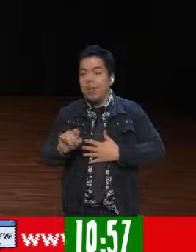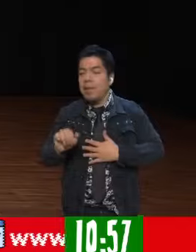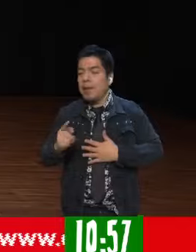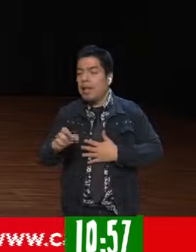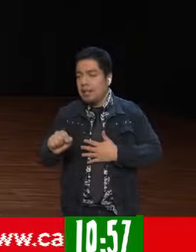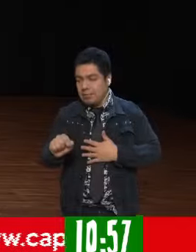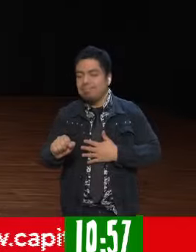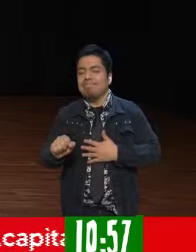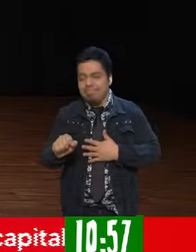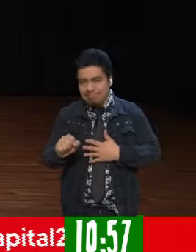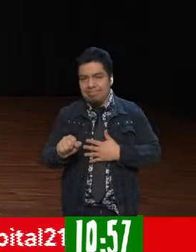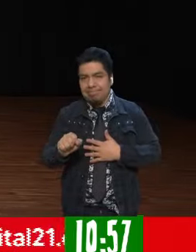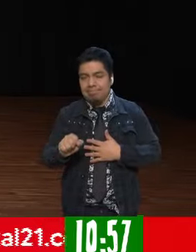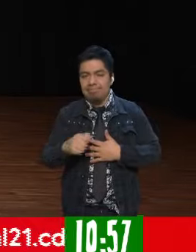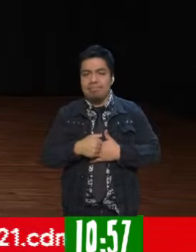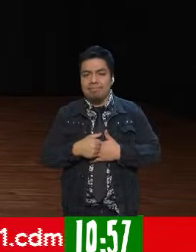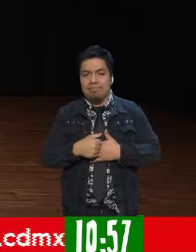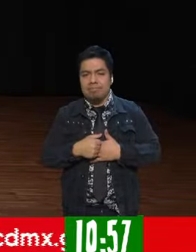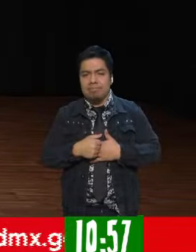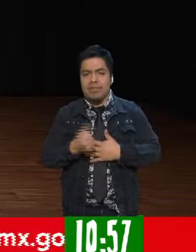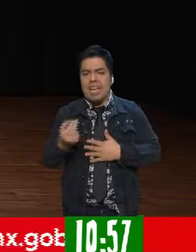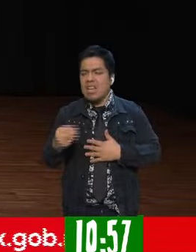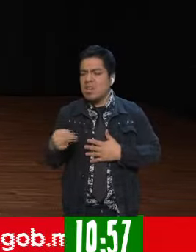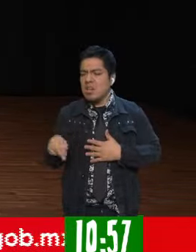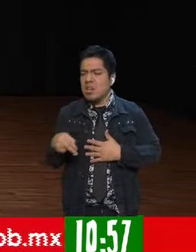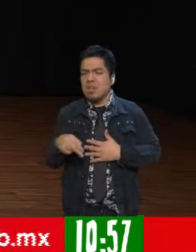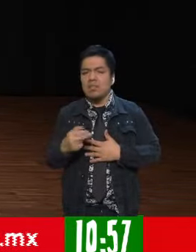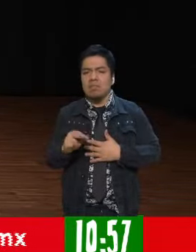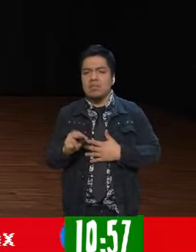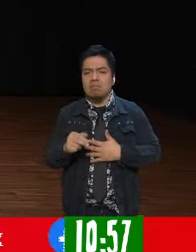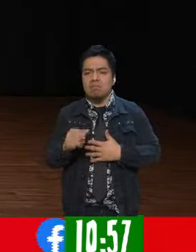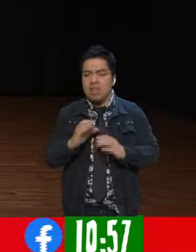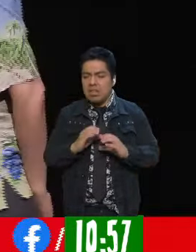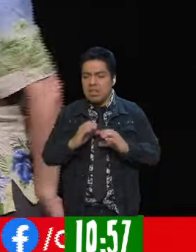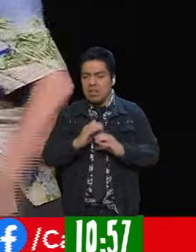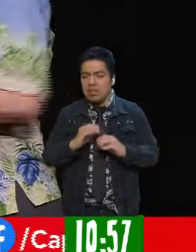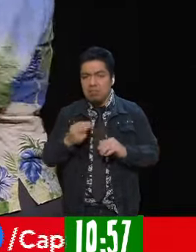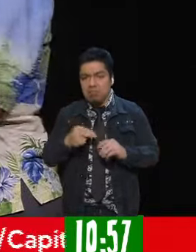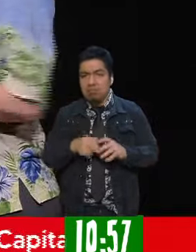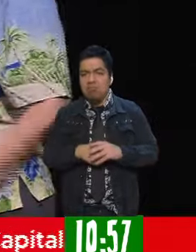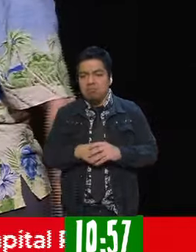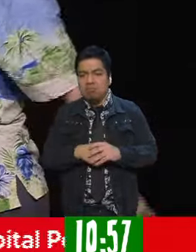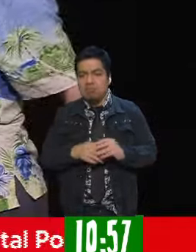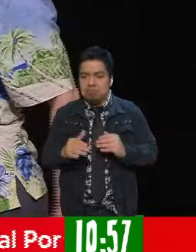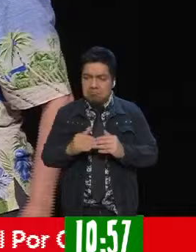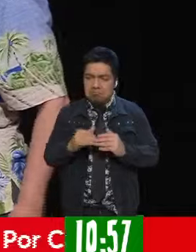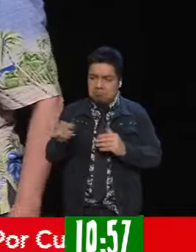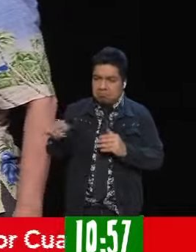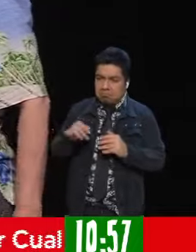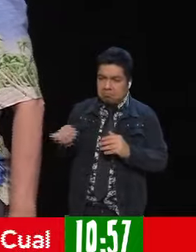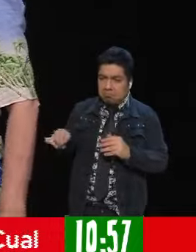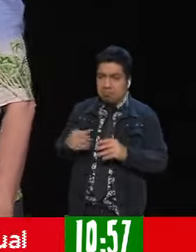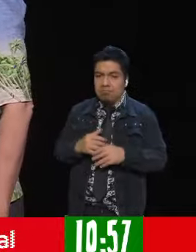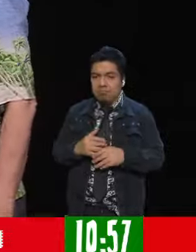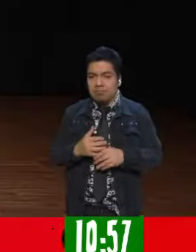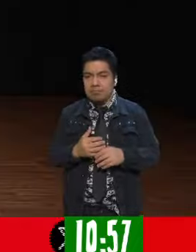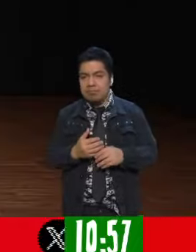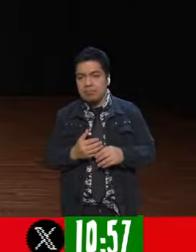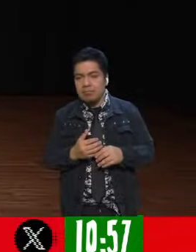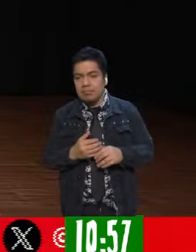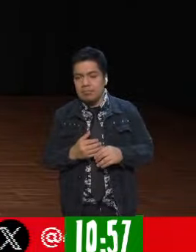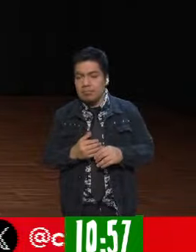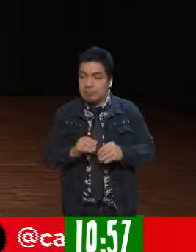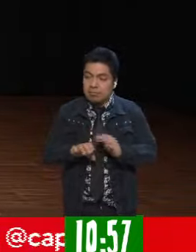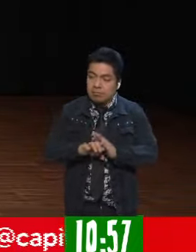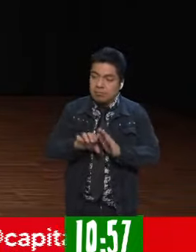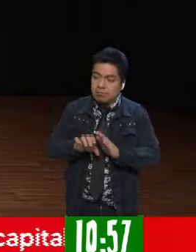pues, ¿cómo se llamaría la rola? Faltan buenos satelitos por ahí, mero, pues sí están más para allá. Pero, por ejemplo, el